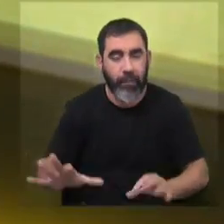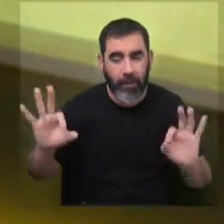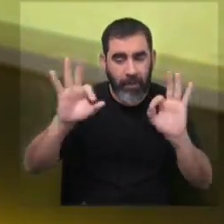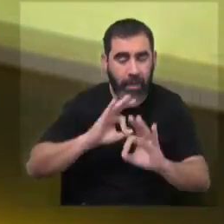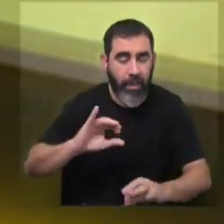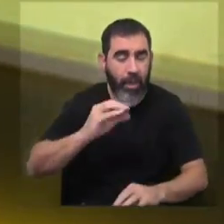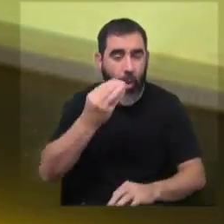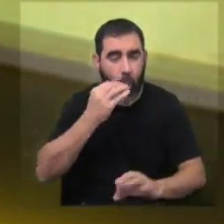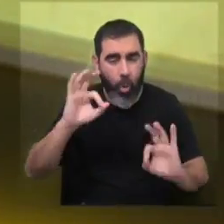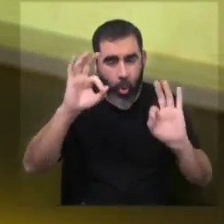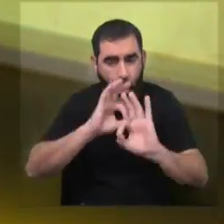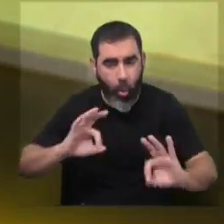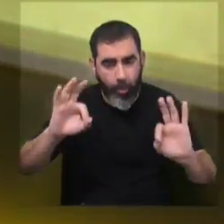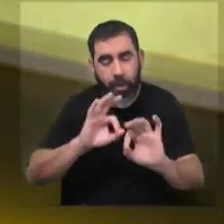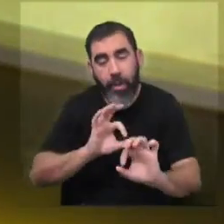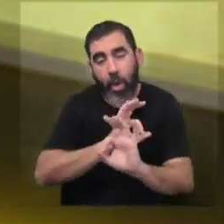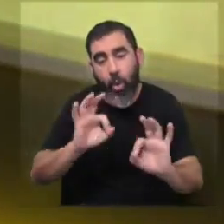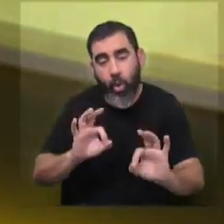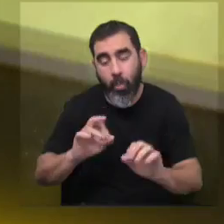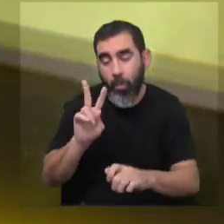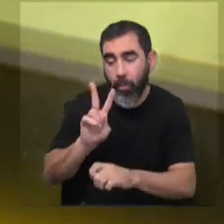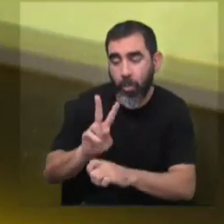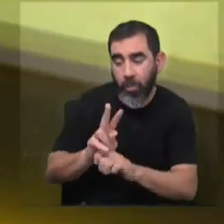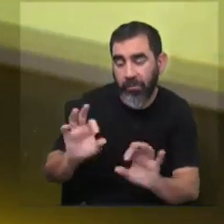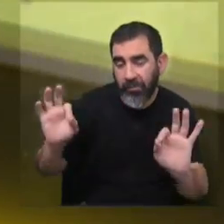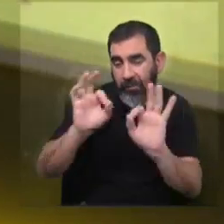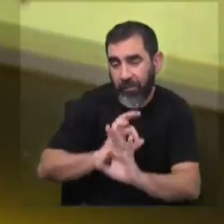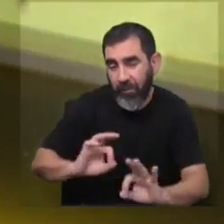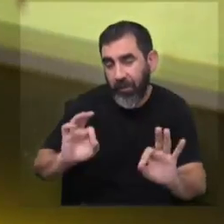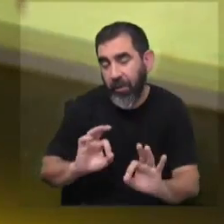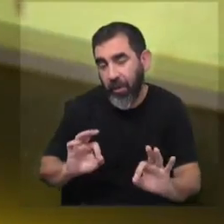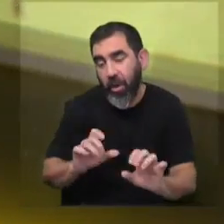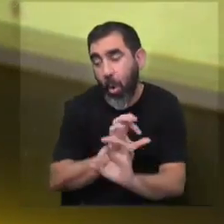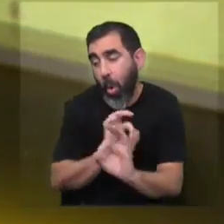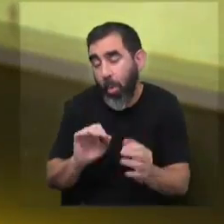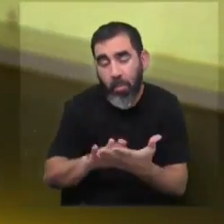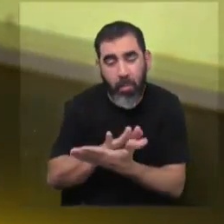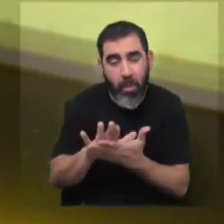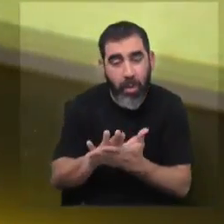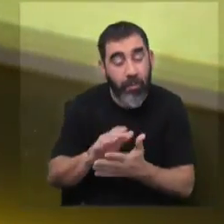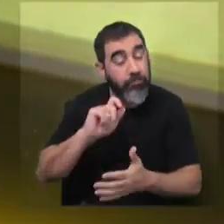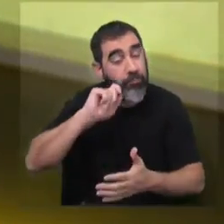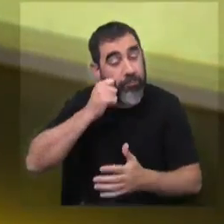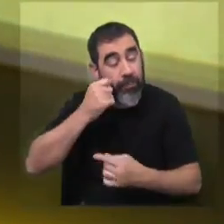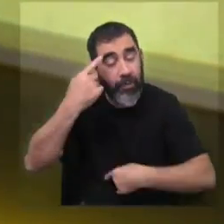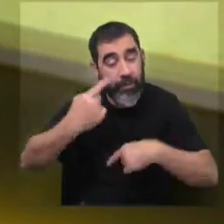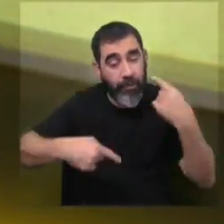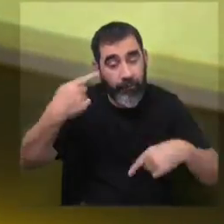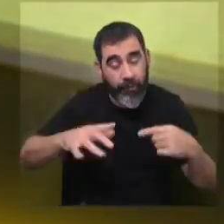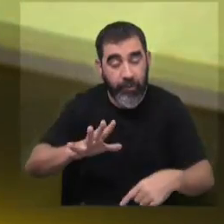dieta, ni como especies a proteger, ni como parte de la rica biodiversidad que